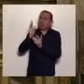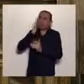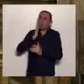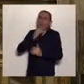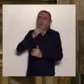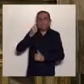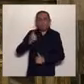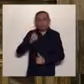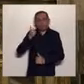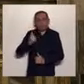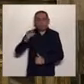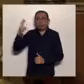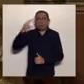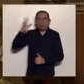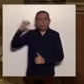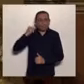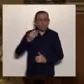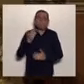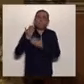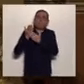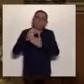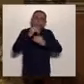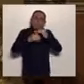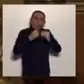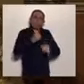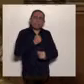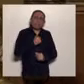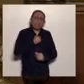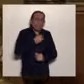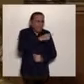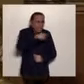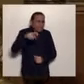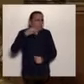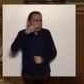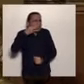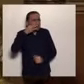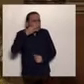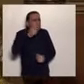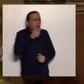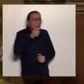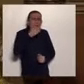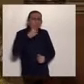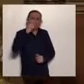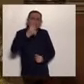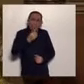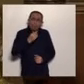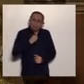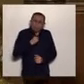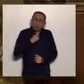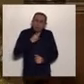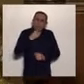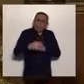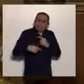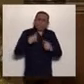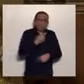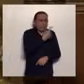pastor, escúchanos. Por las familias cristianas, para que sean testigos del Evangelio y fomenten la vocación